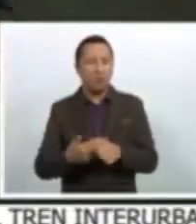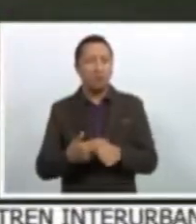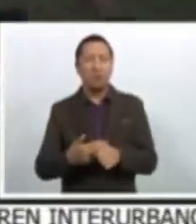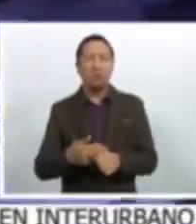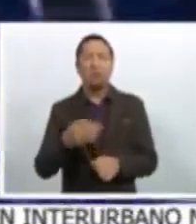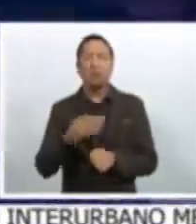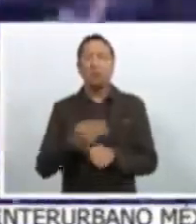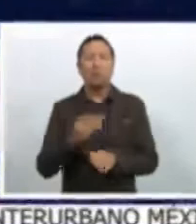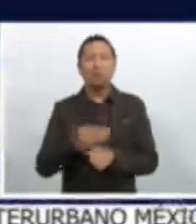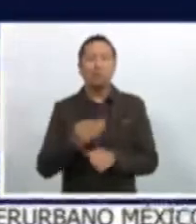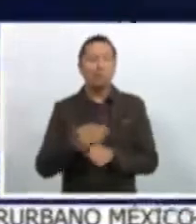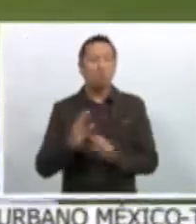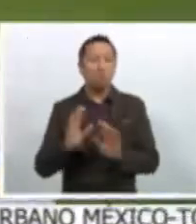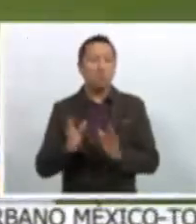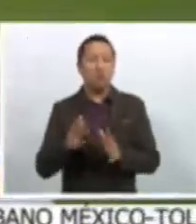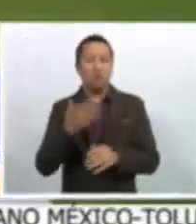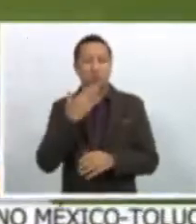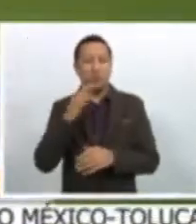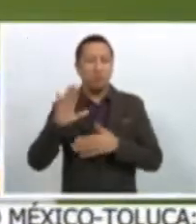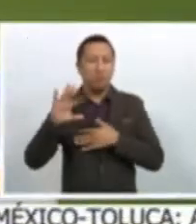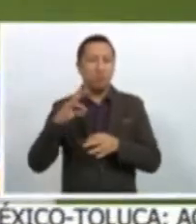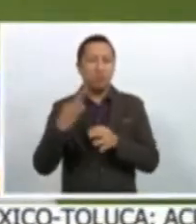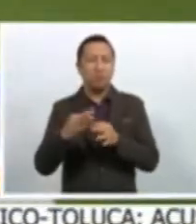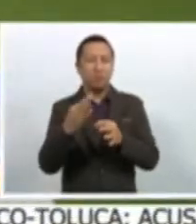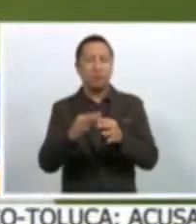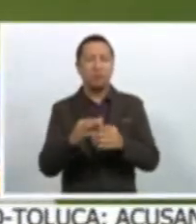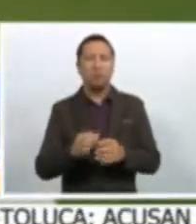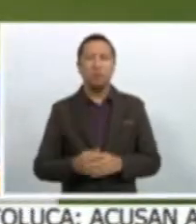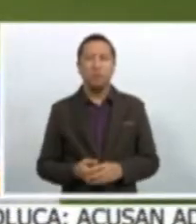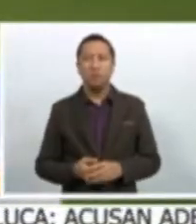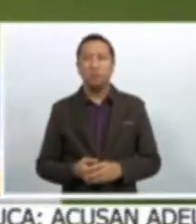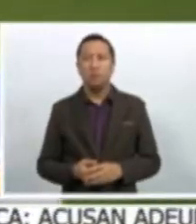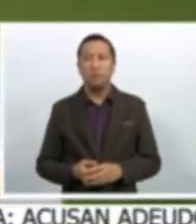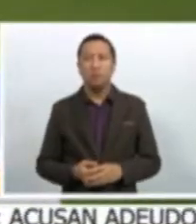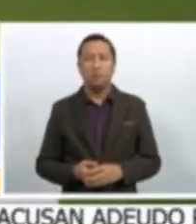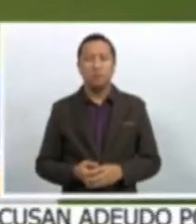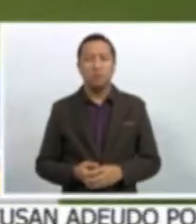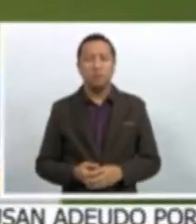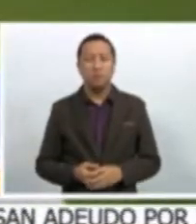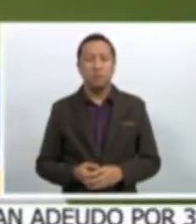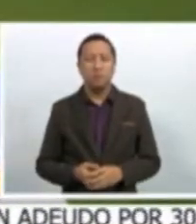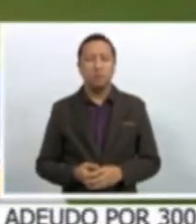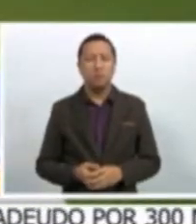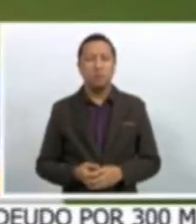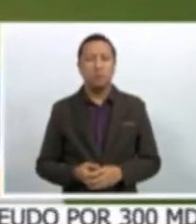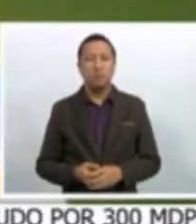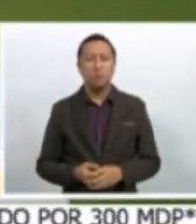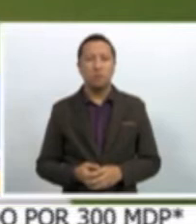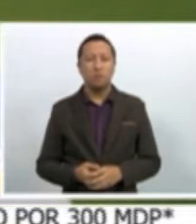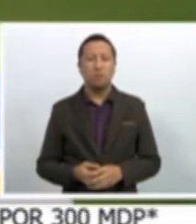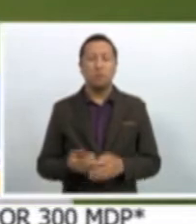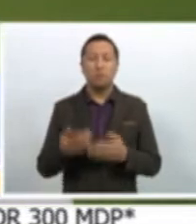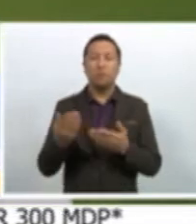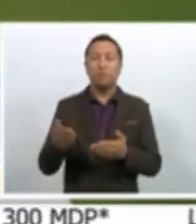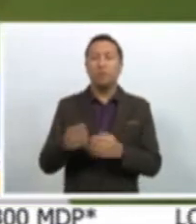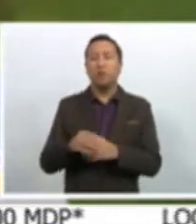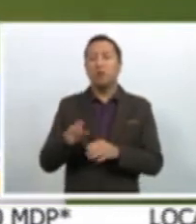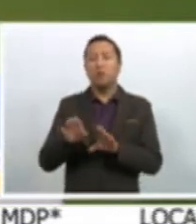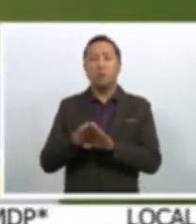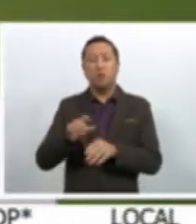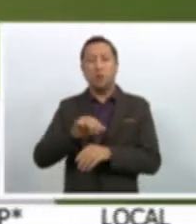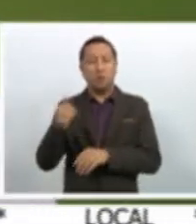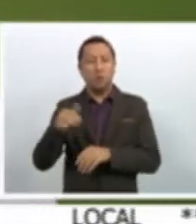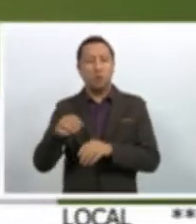en el anterior compromiso. Recuperar a Juan, que tenía una expulsión, recuperamos a Eric, Licona, que viene de otra expulsión,